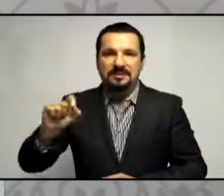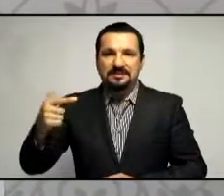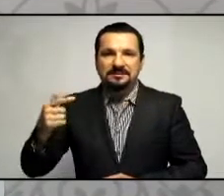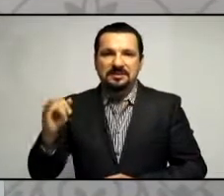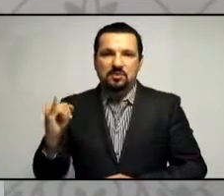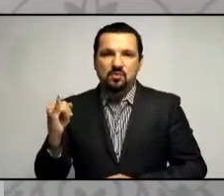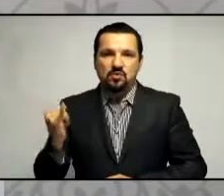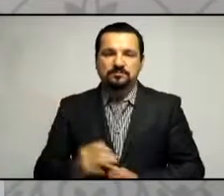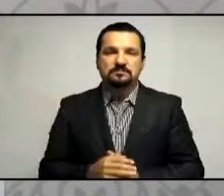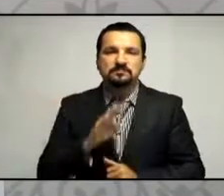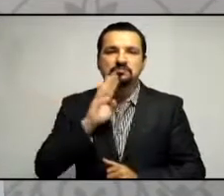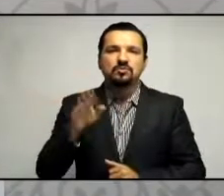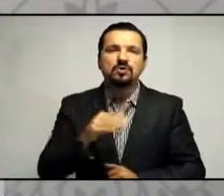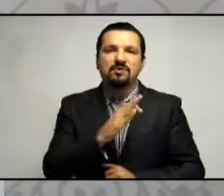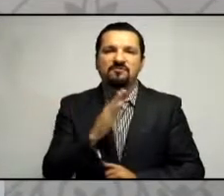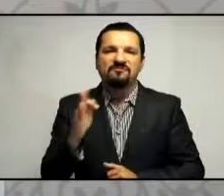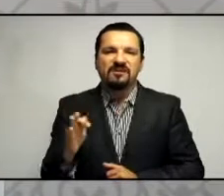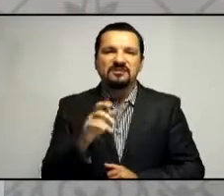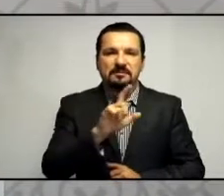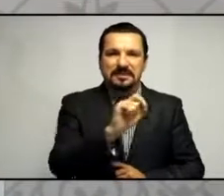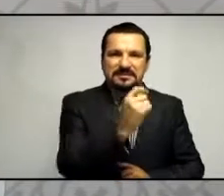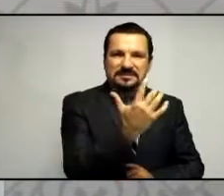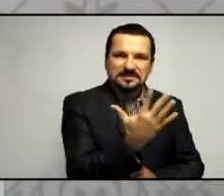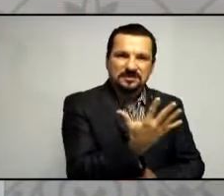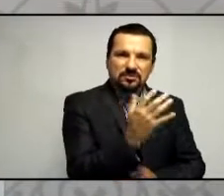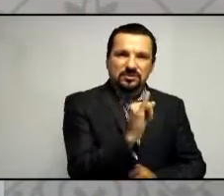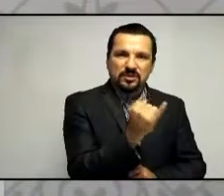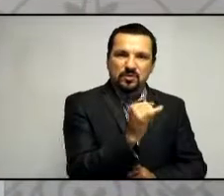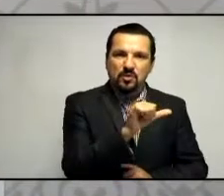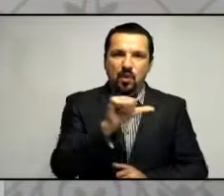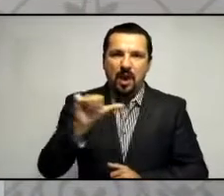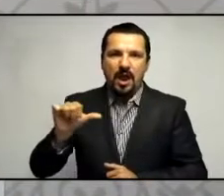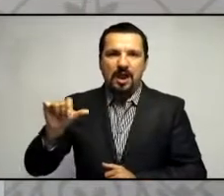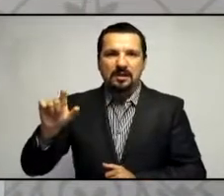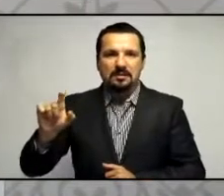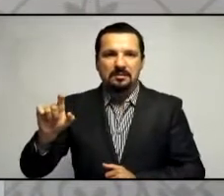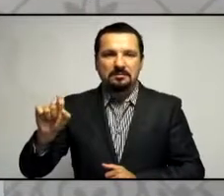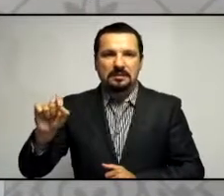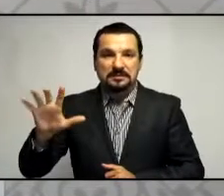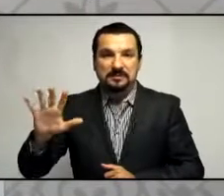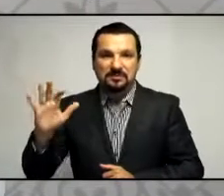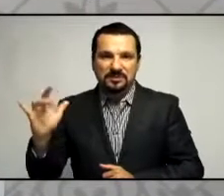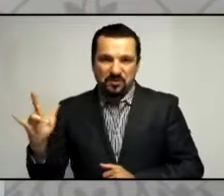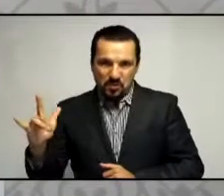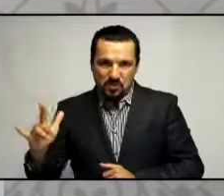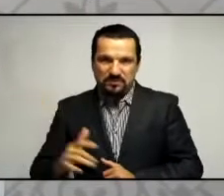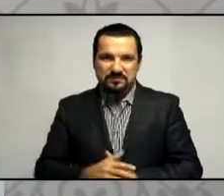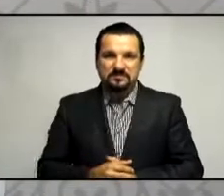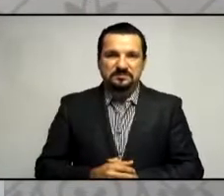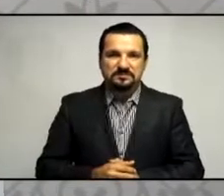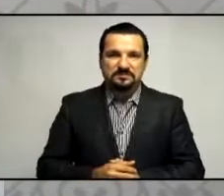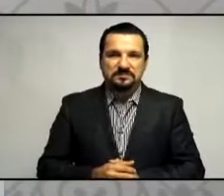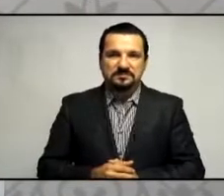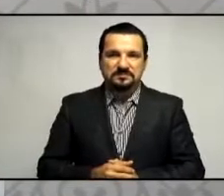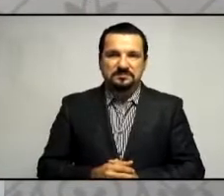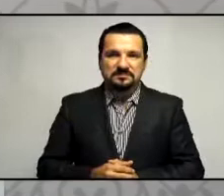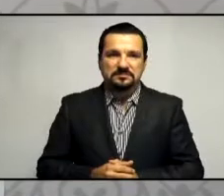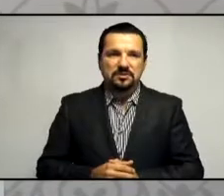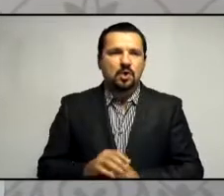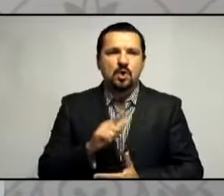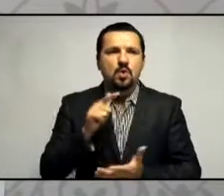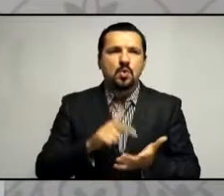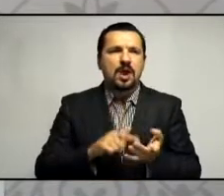junio y fallecieron entre el 25 de junio y el 5 de julio. Respecto a la institución